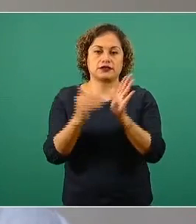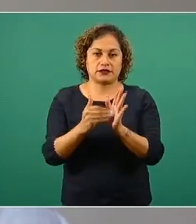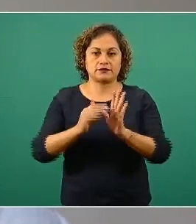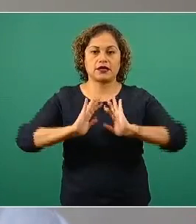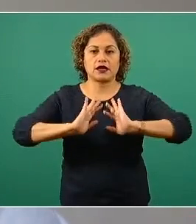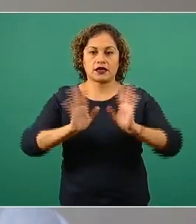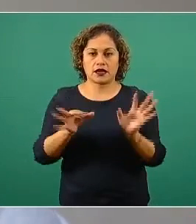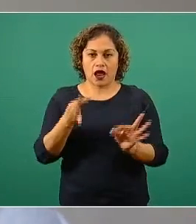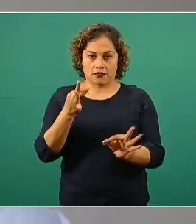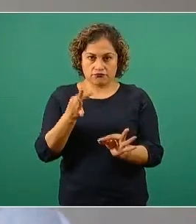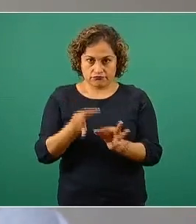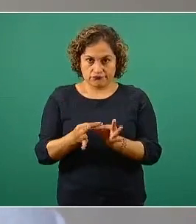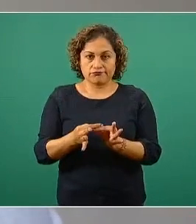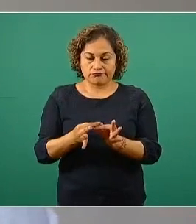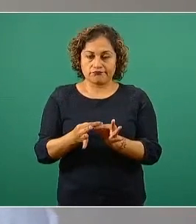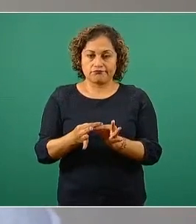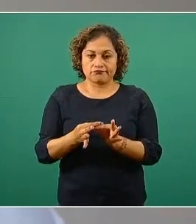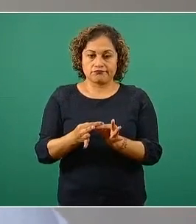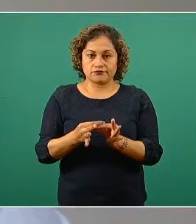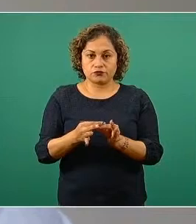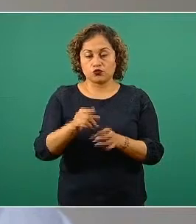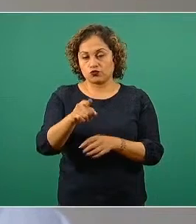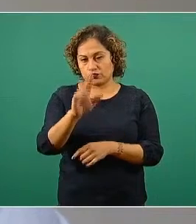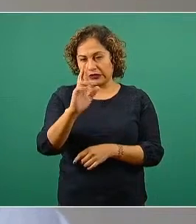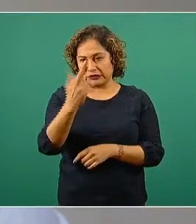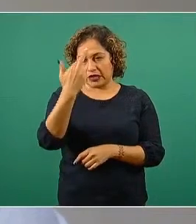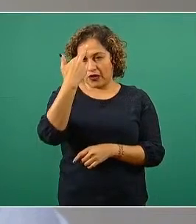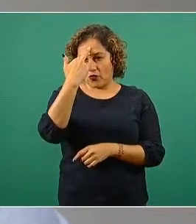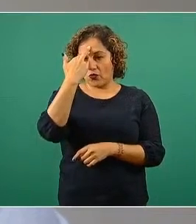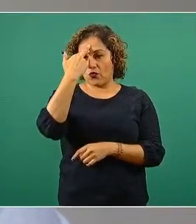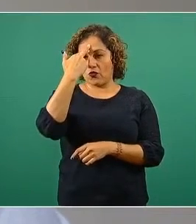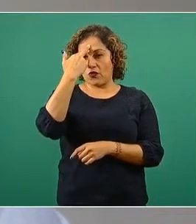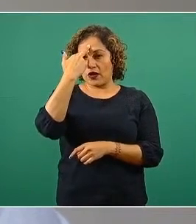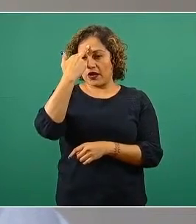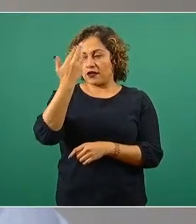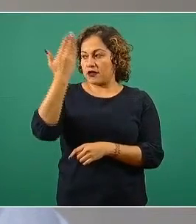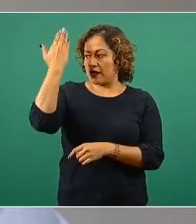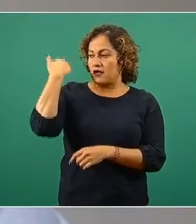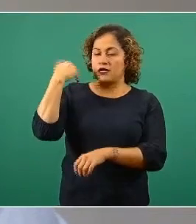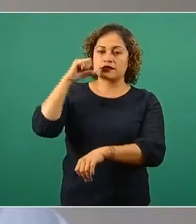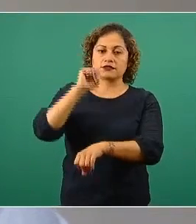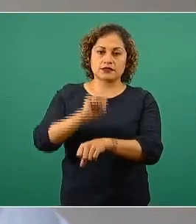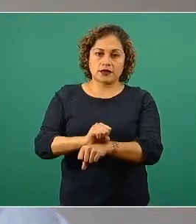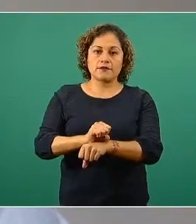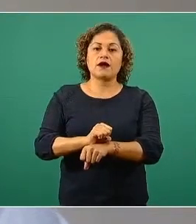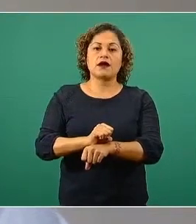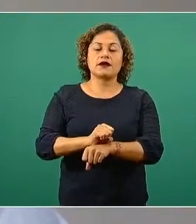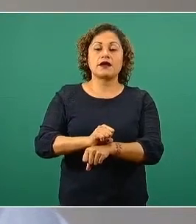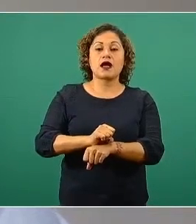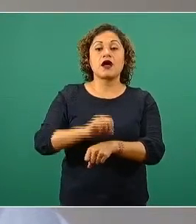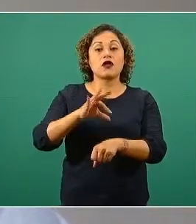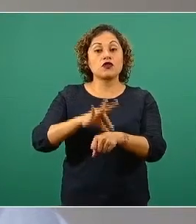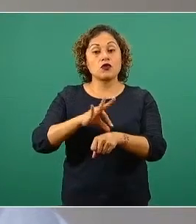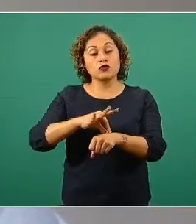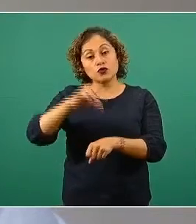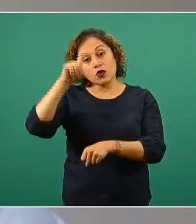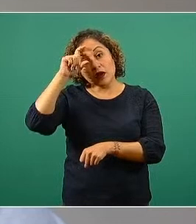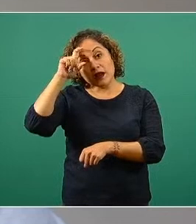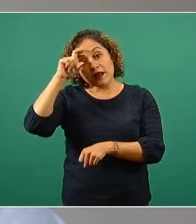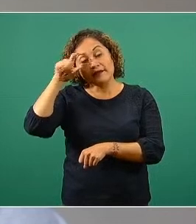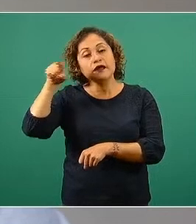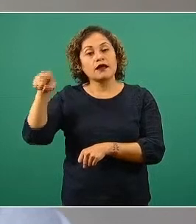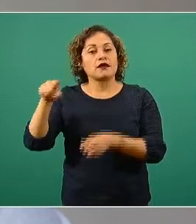su aplicación. Y si ustedes recuerdan, durante la semana pasada, el doctor Hugo López-Gatell precisamente